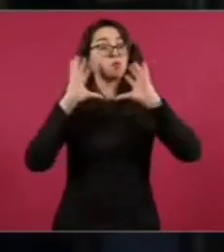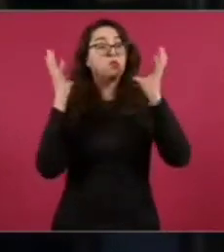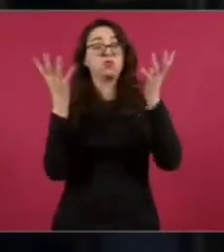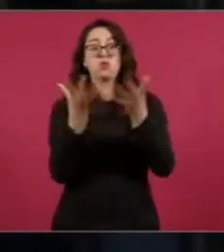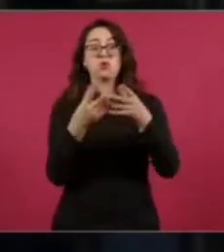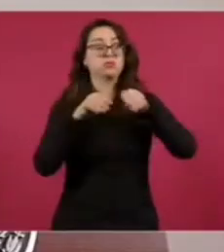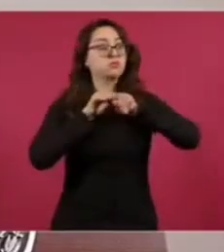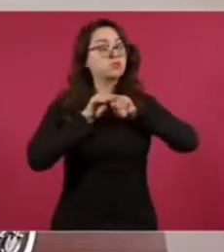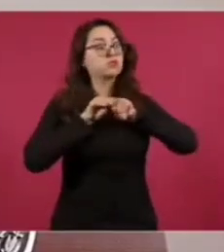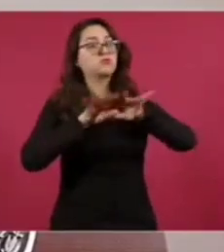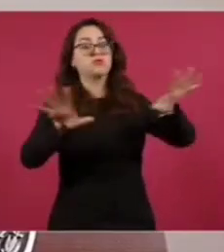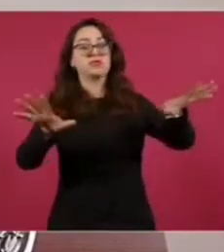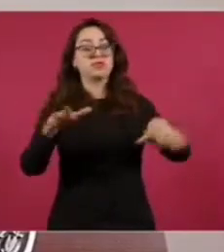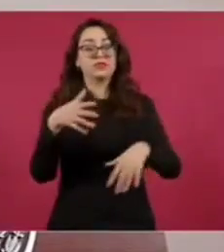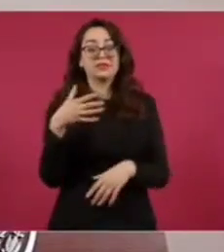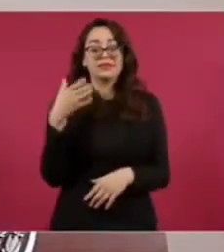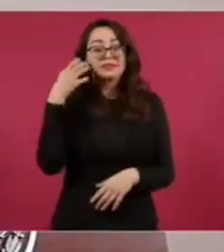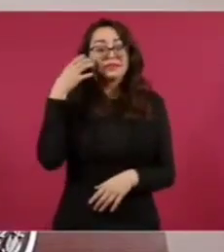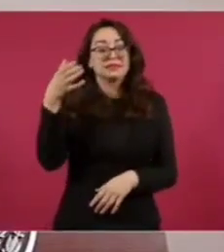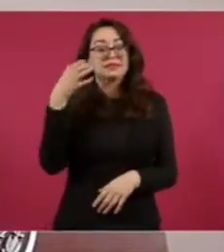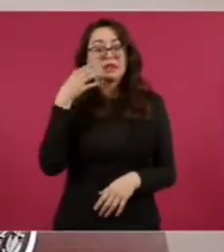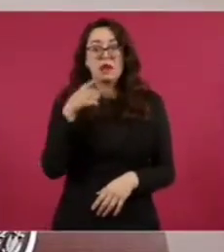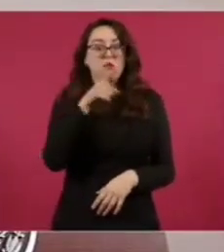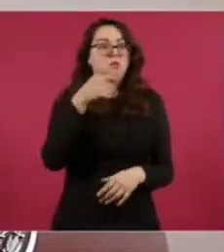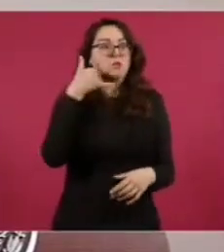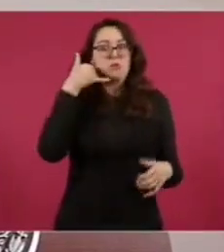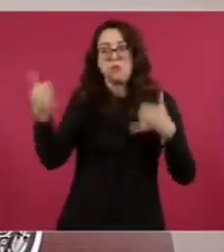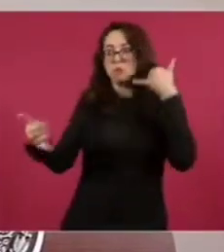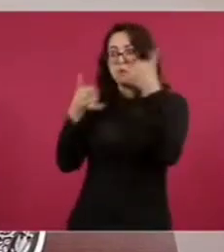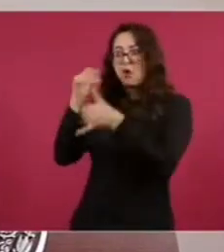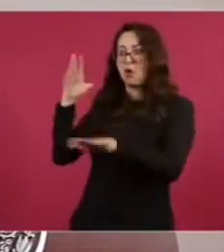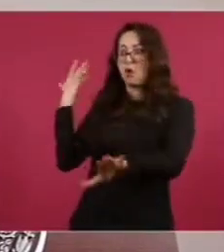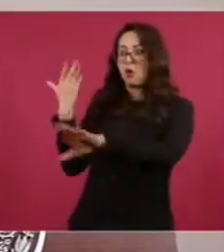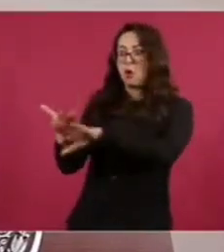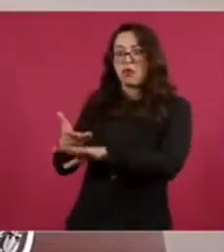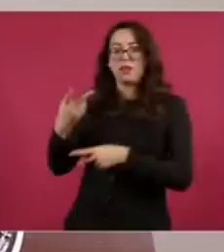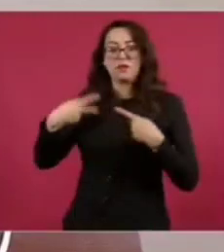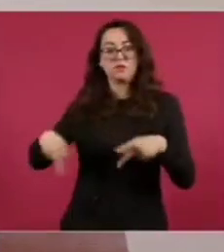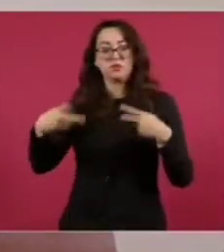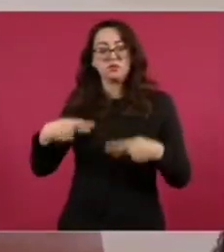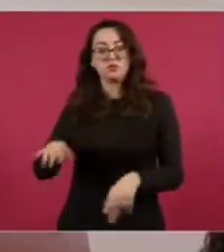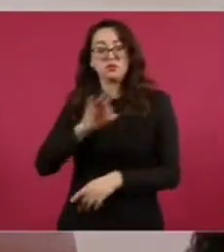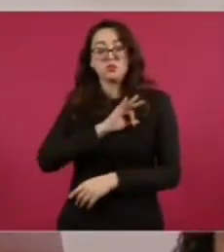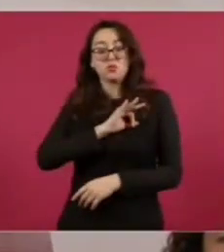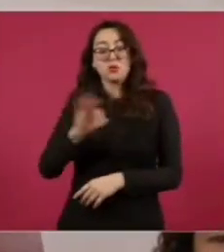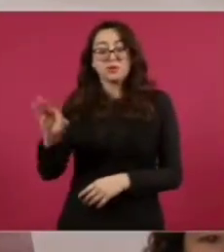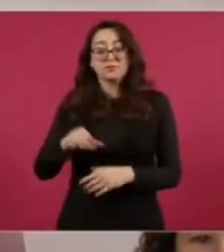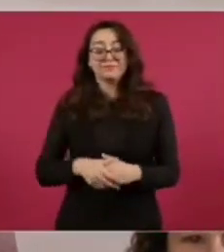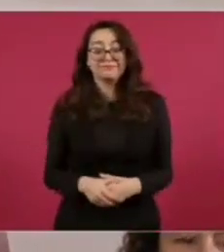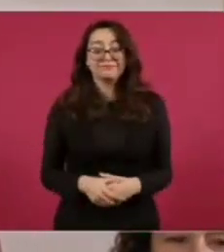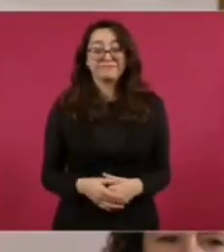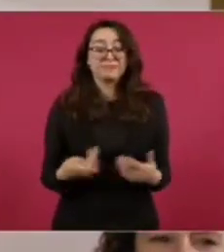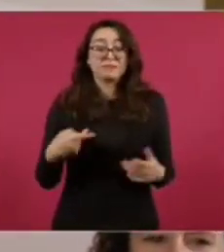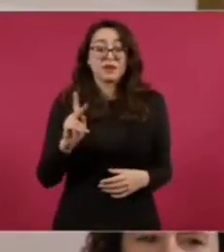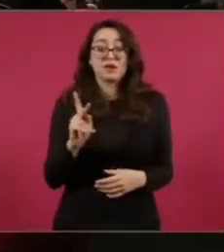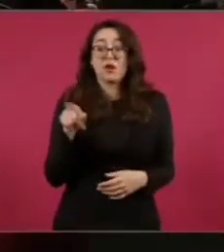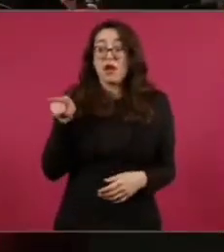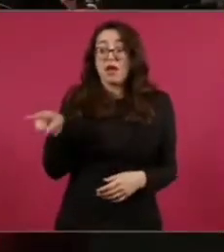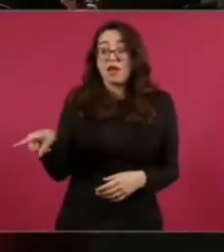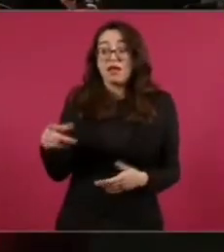Sí, pero es que cualquiera aquí la puede atacar. Es que aquí la vida pública es cada vez más pública.